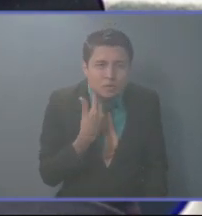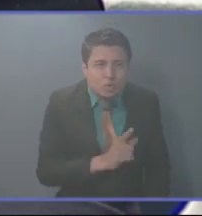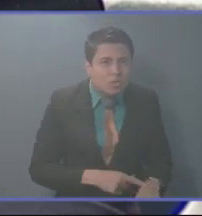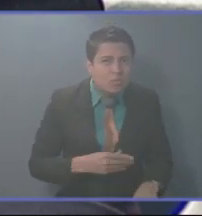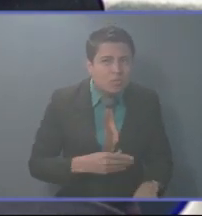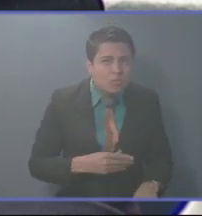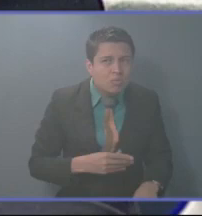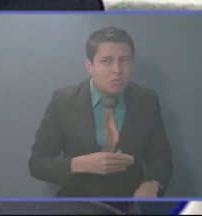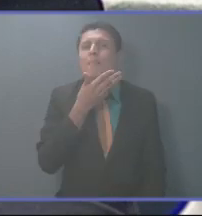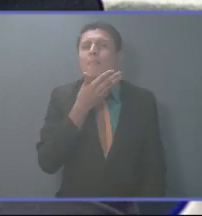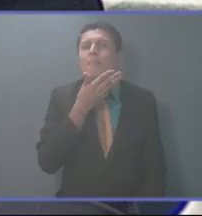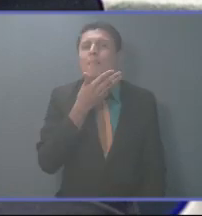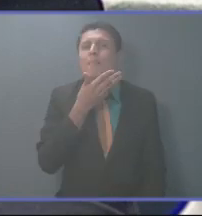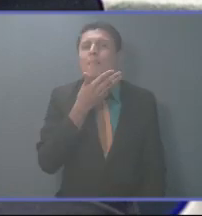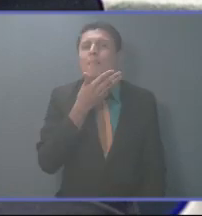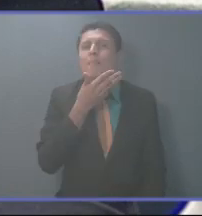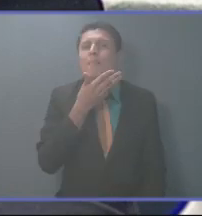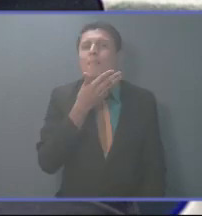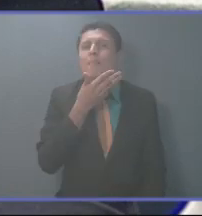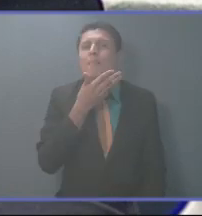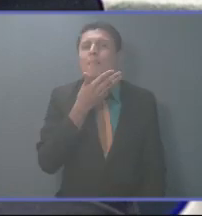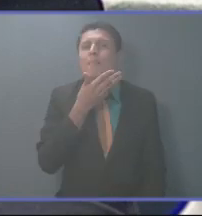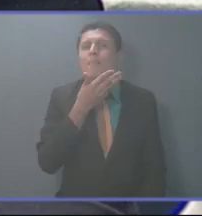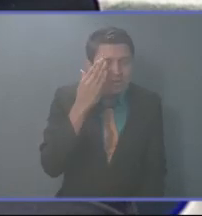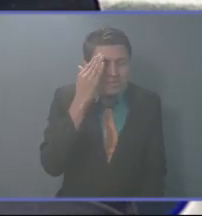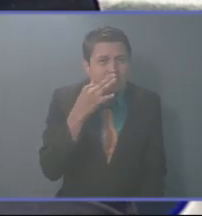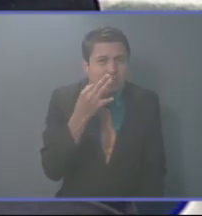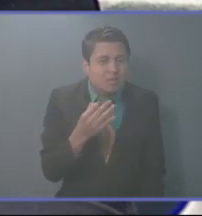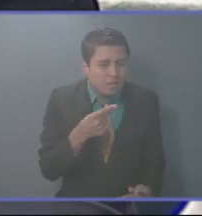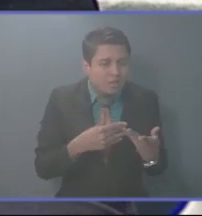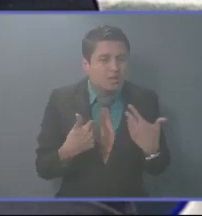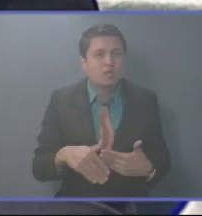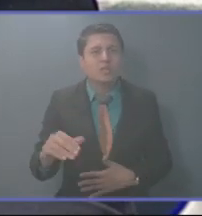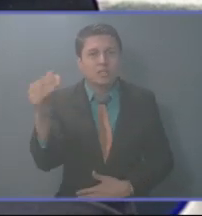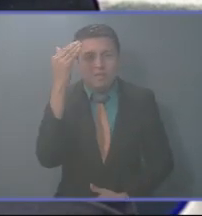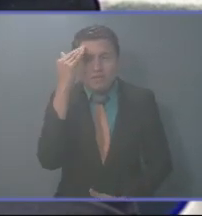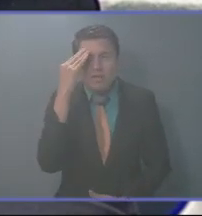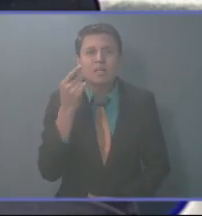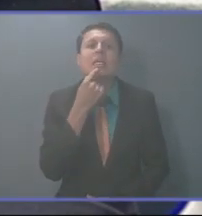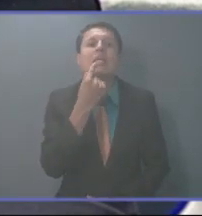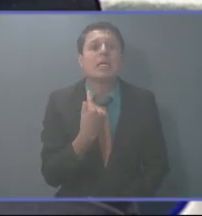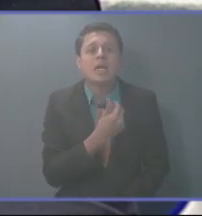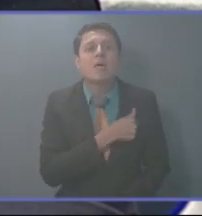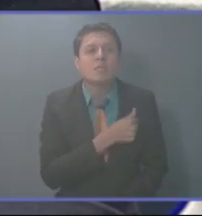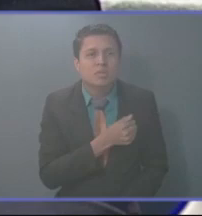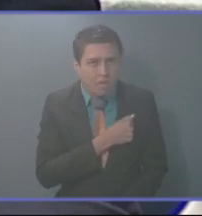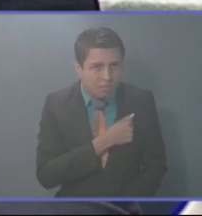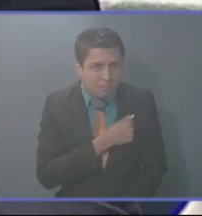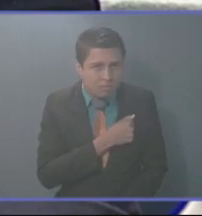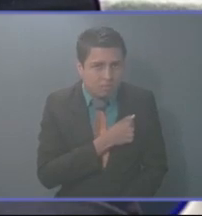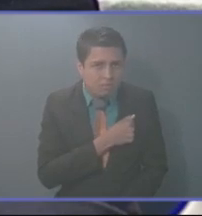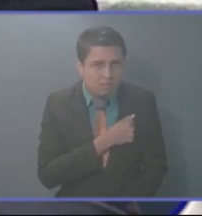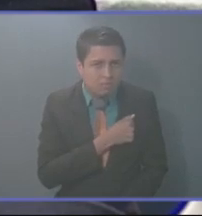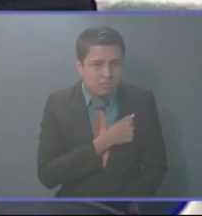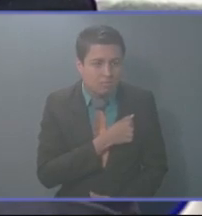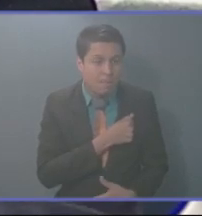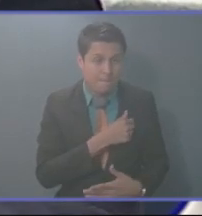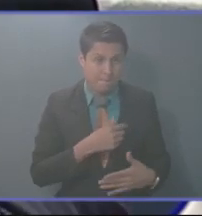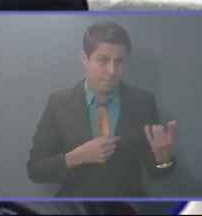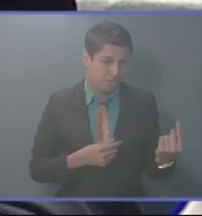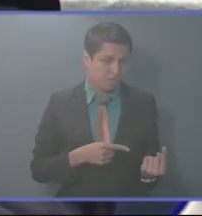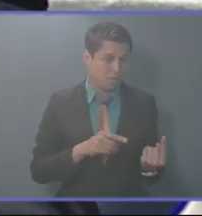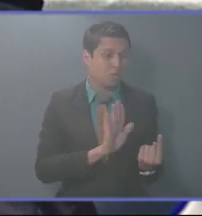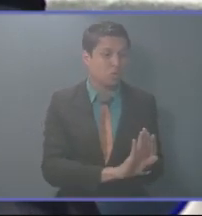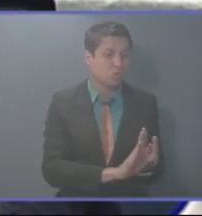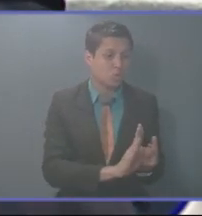lugar a graves violaciones de los derechos humanos, así como el derecho a conocer la identidad de quienes los cometieron, así como también